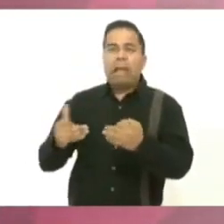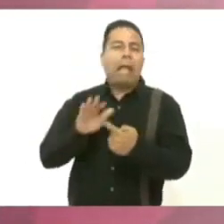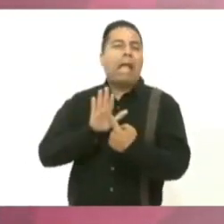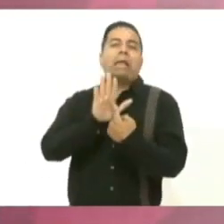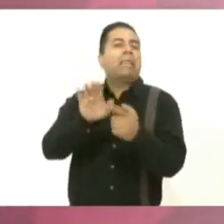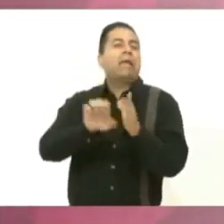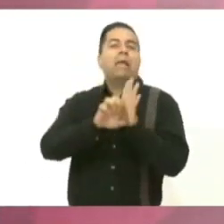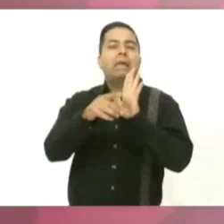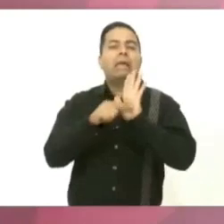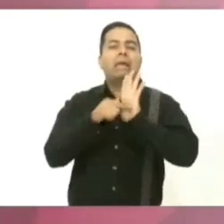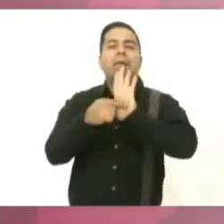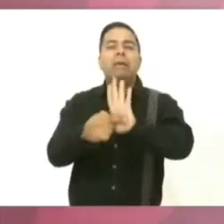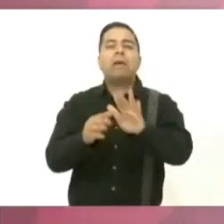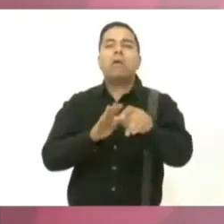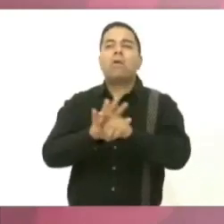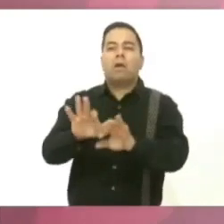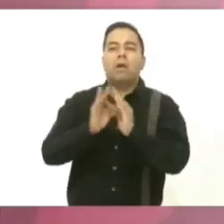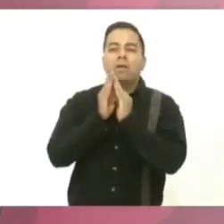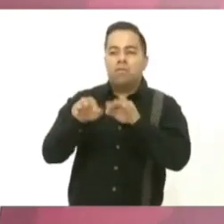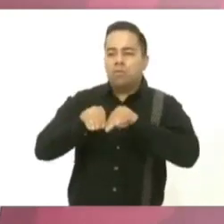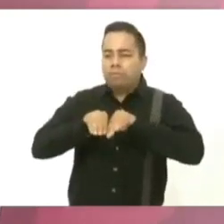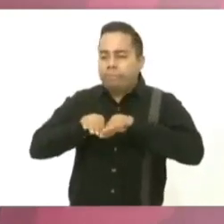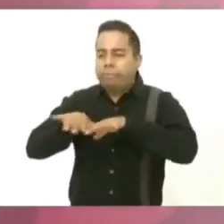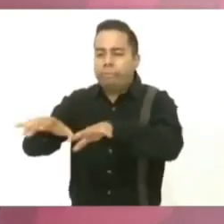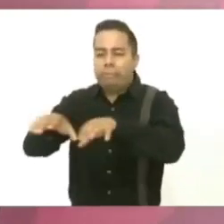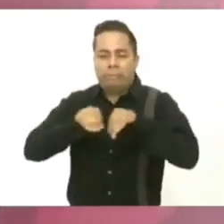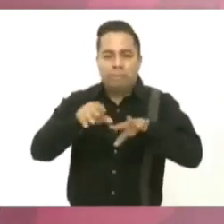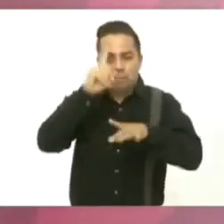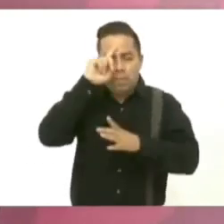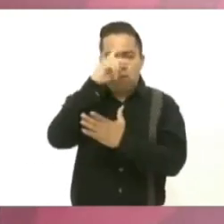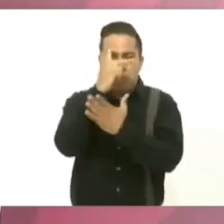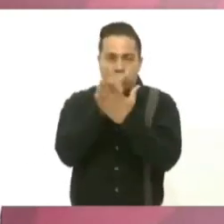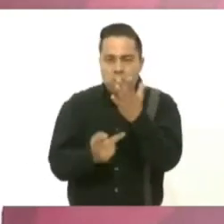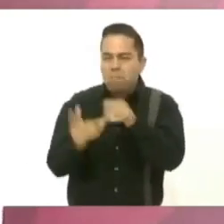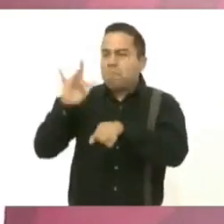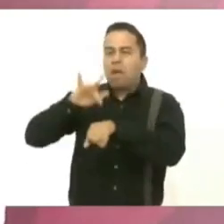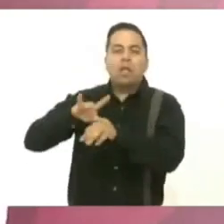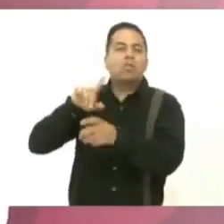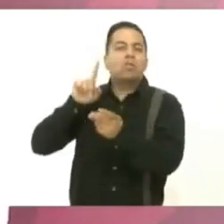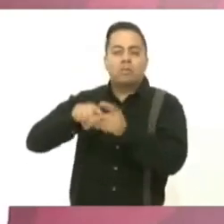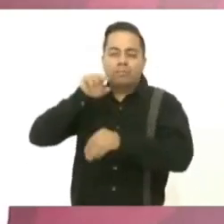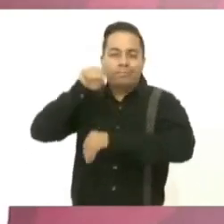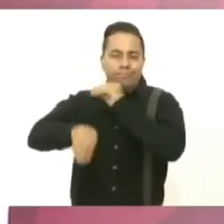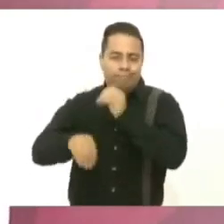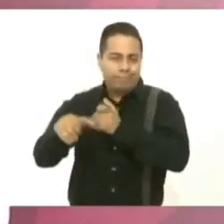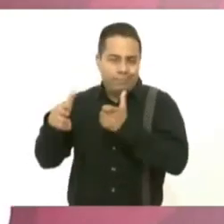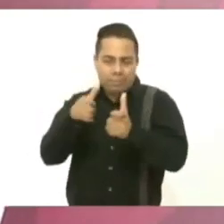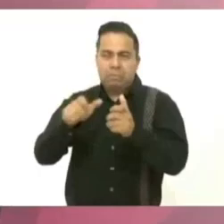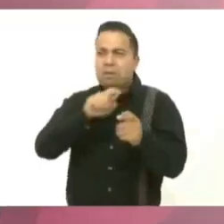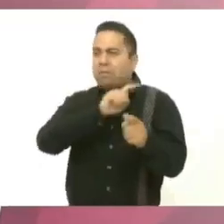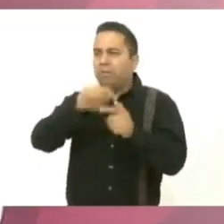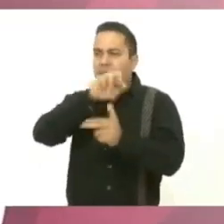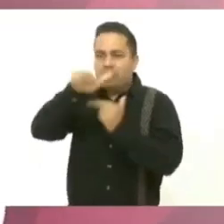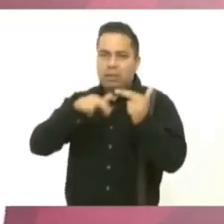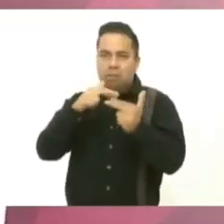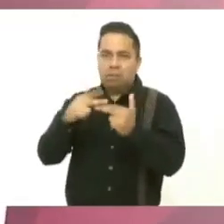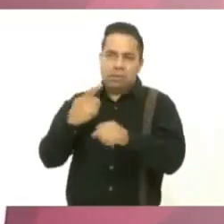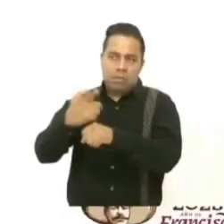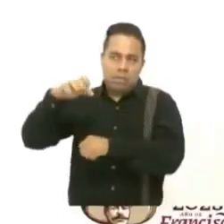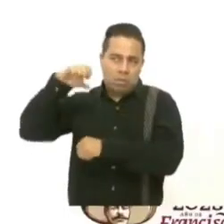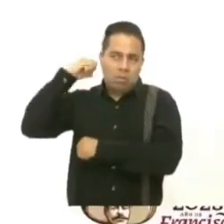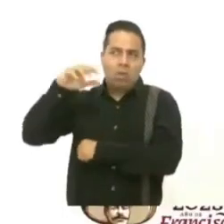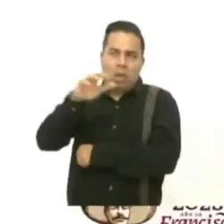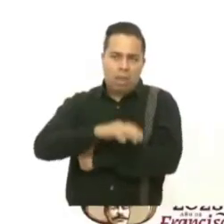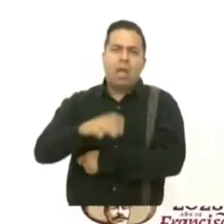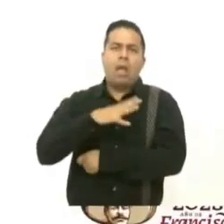ejemplificamos la forma del despliegue que tuvimos en este programa y prácticamente todas las regiones de Oaxaca han tenido